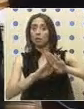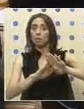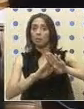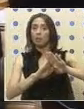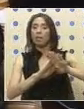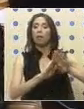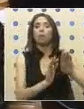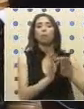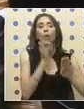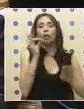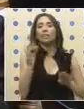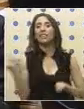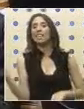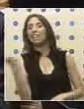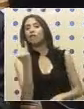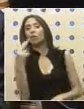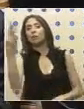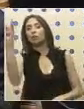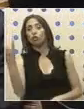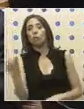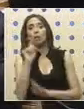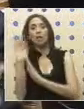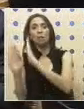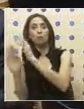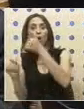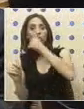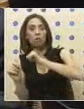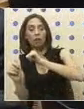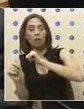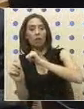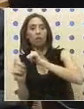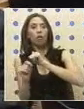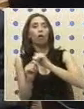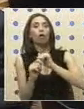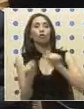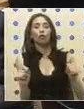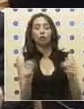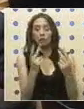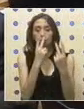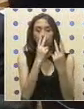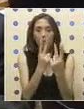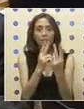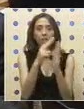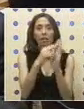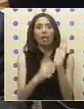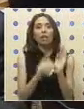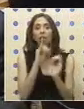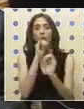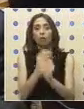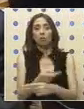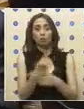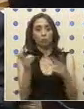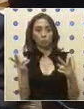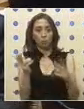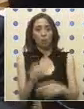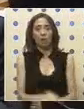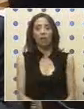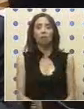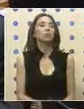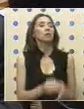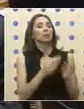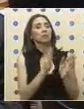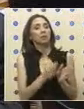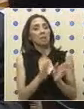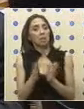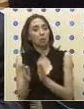hacer referencia a datos de terceros que están protegidos, se impida el acceso al conocimiento de información pública, se ha regulado de manera